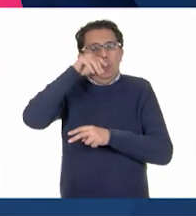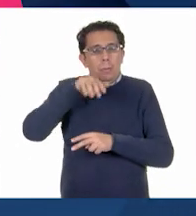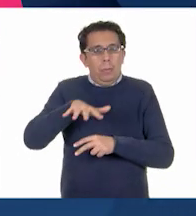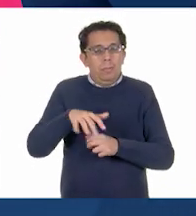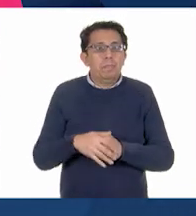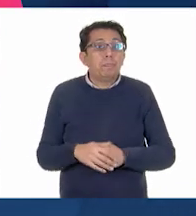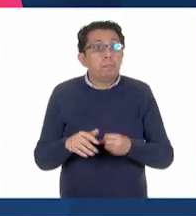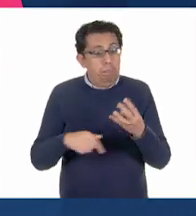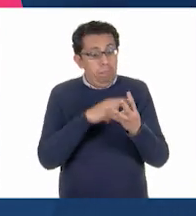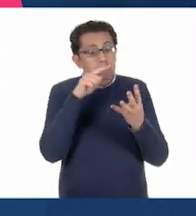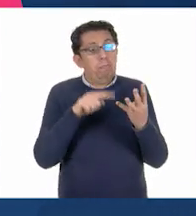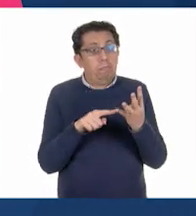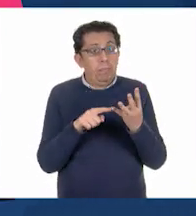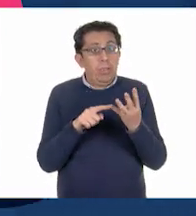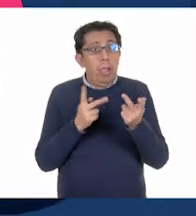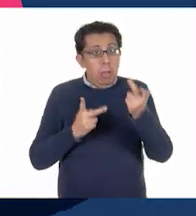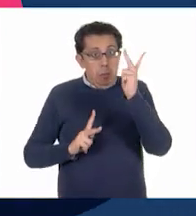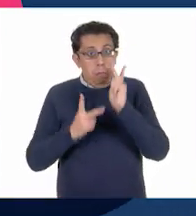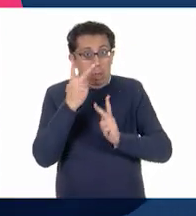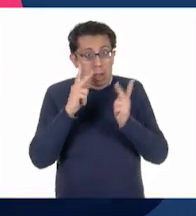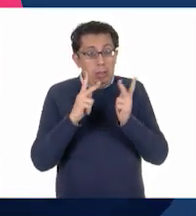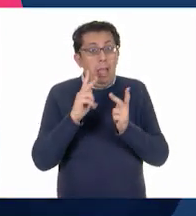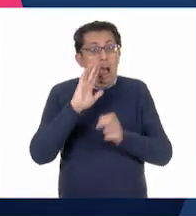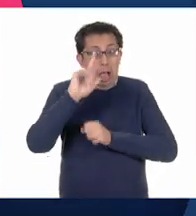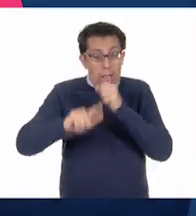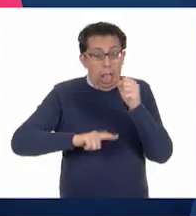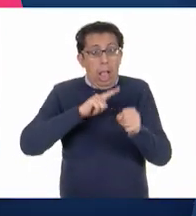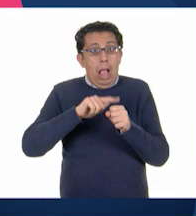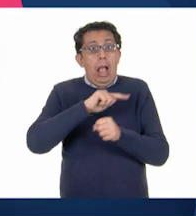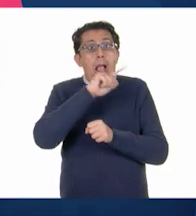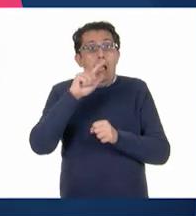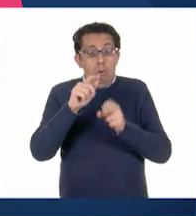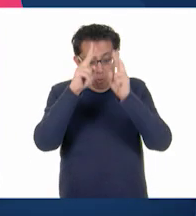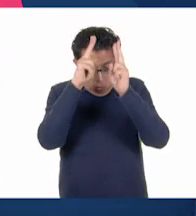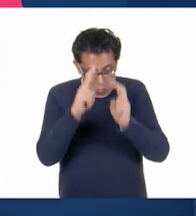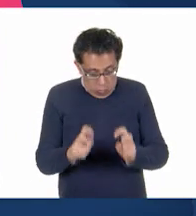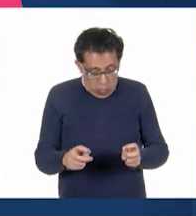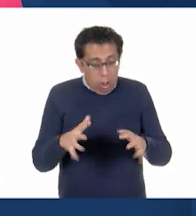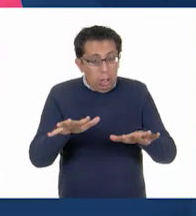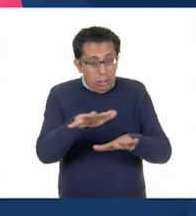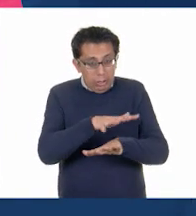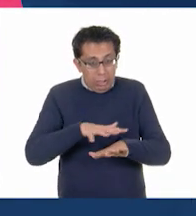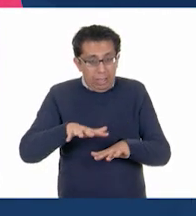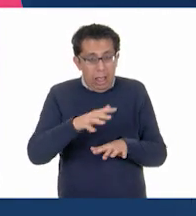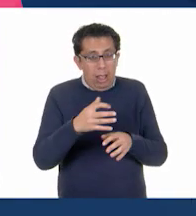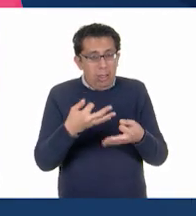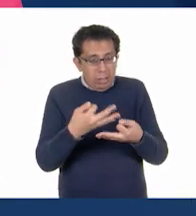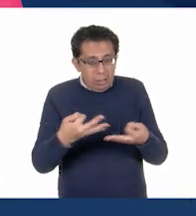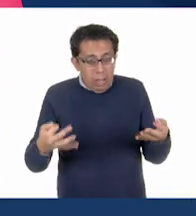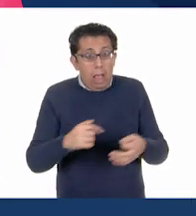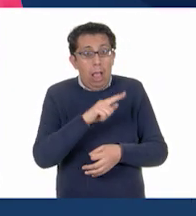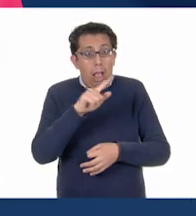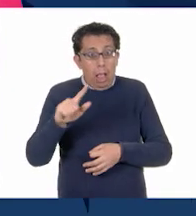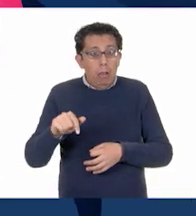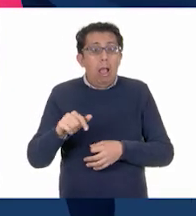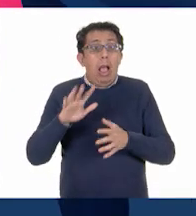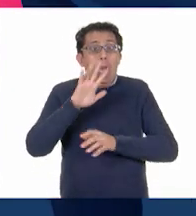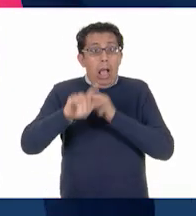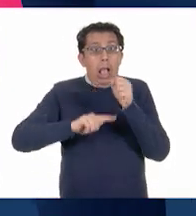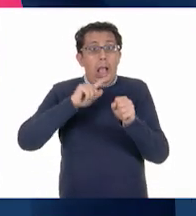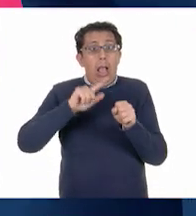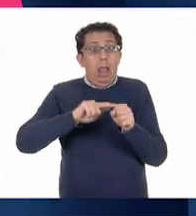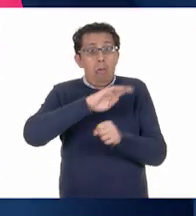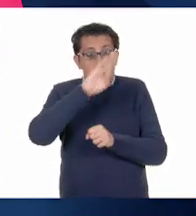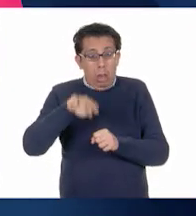4. De las plantas y los animales al suelo, donde al morir son descompuestos e integrados en las moléculas de arcilla y arenas